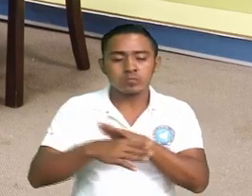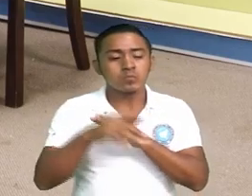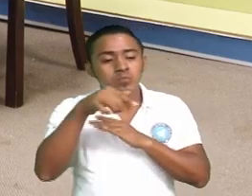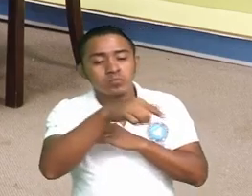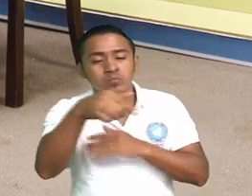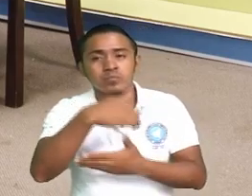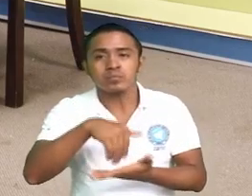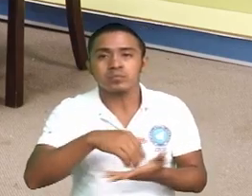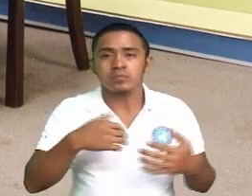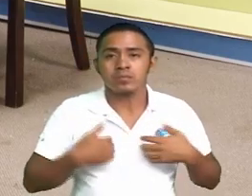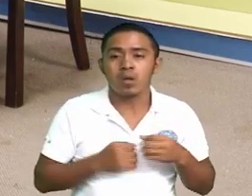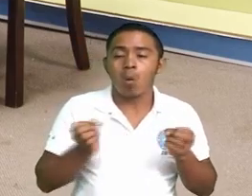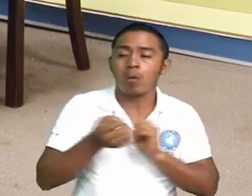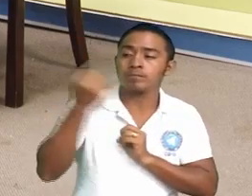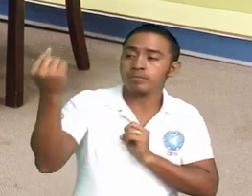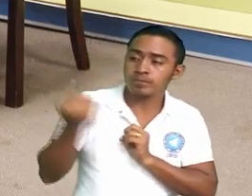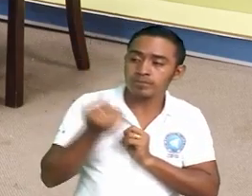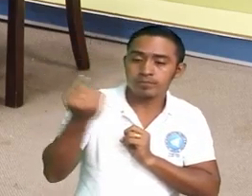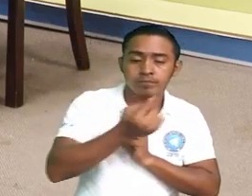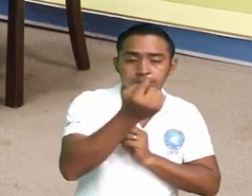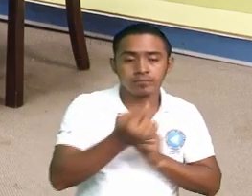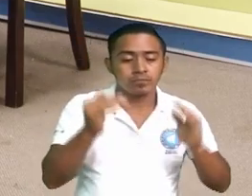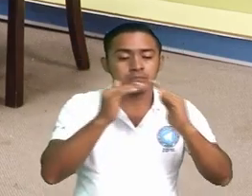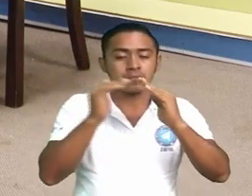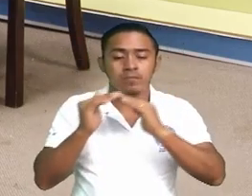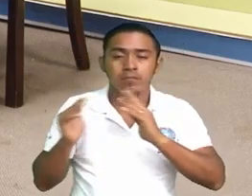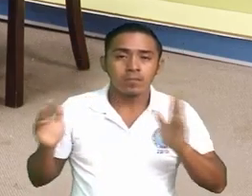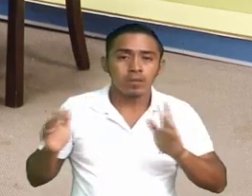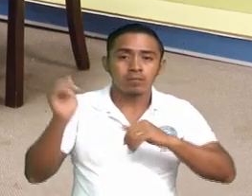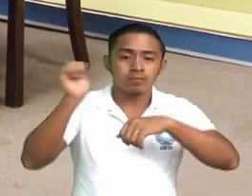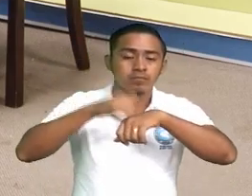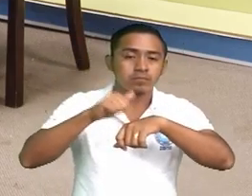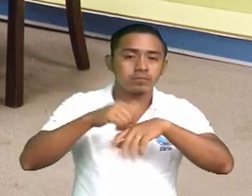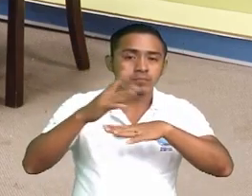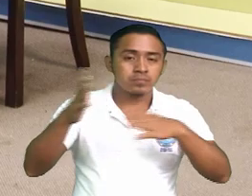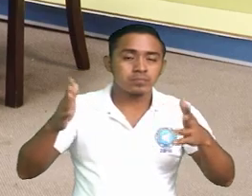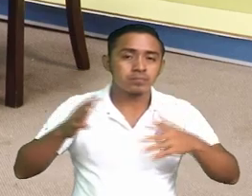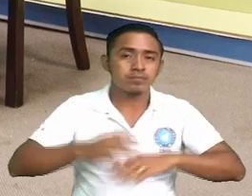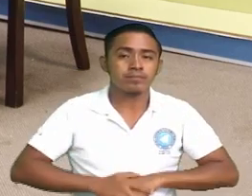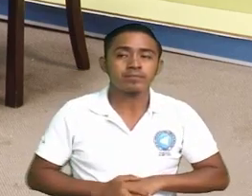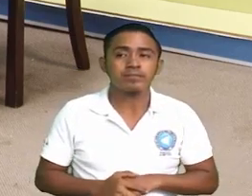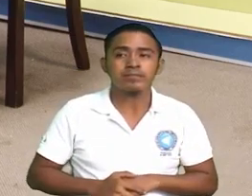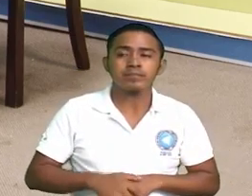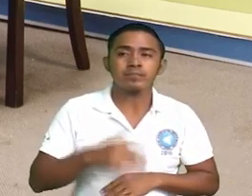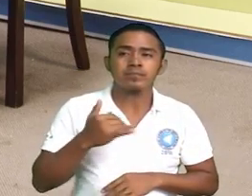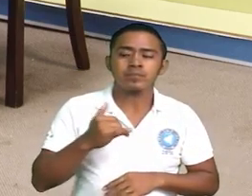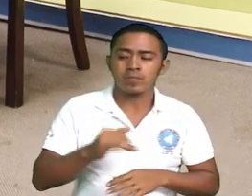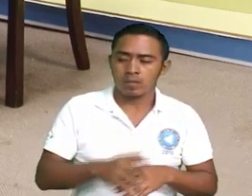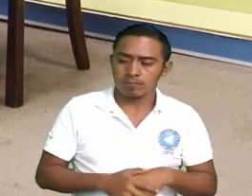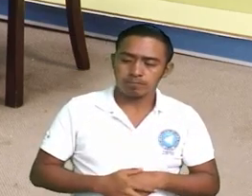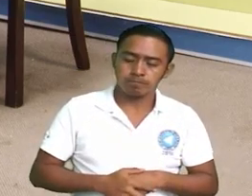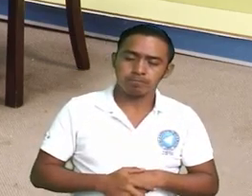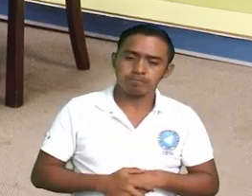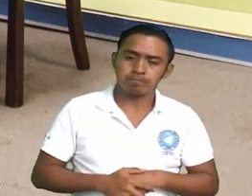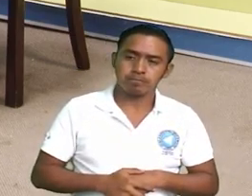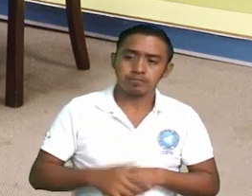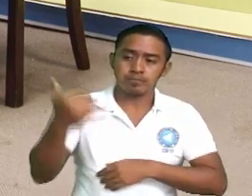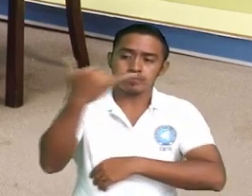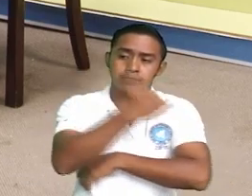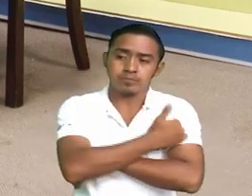o recibir a los brigadistas de salud que llegan cuando tocan las puertas de nuestros hogares. Así es. Esta